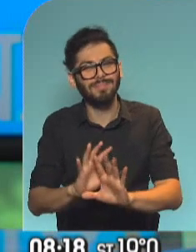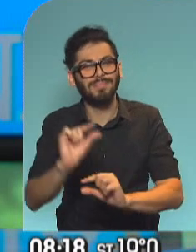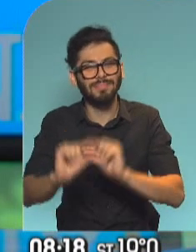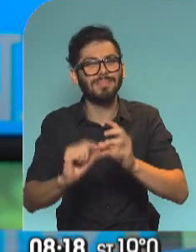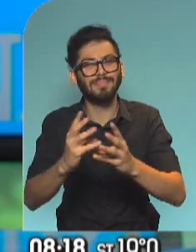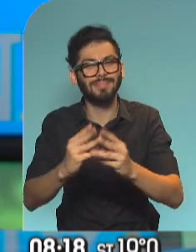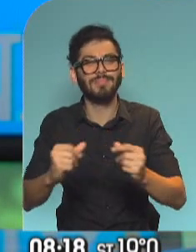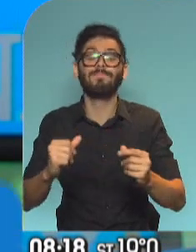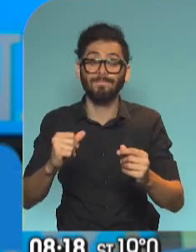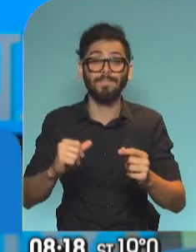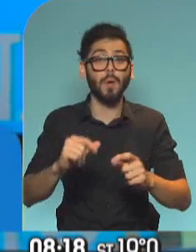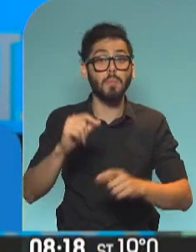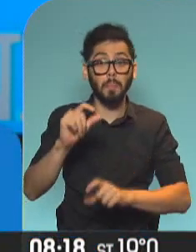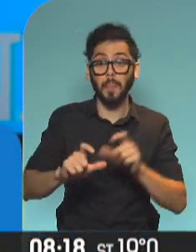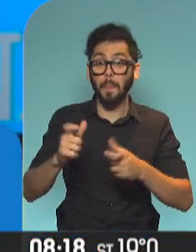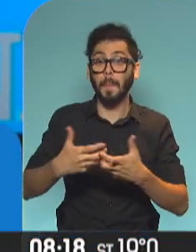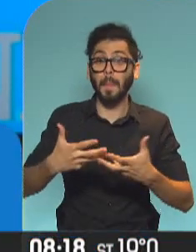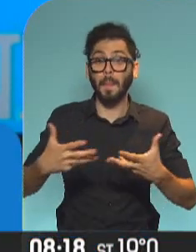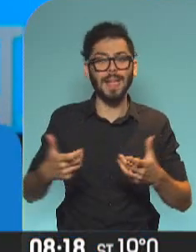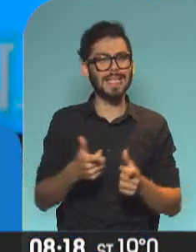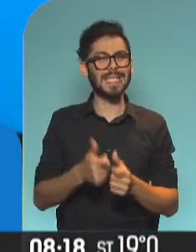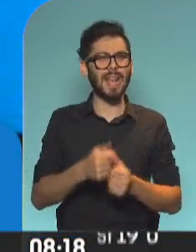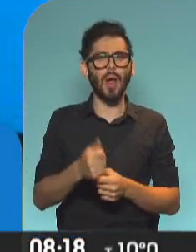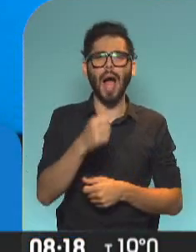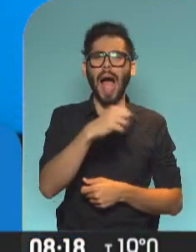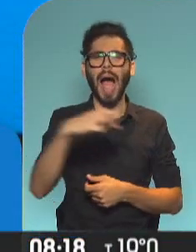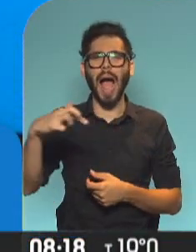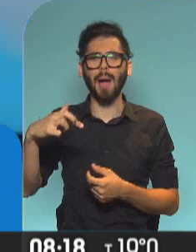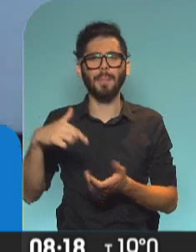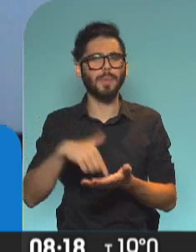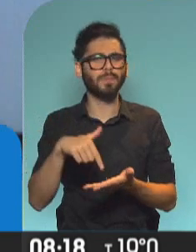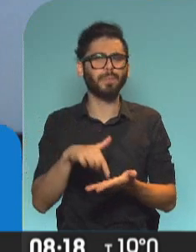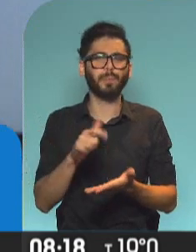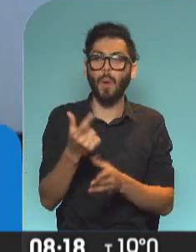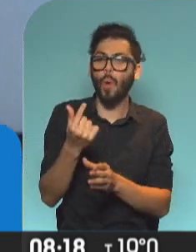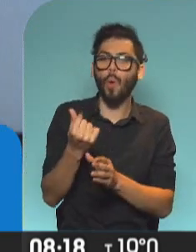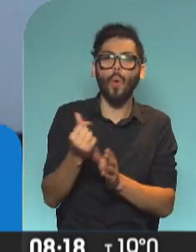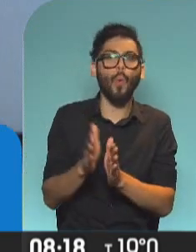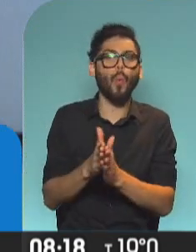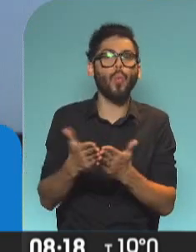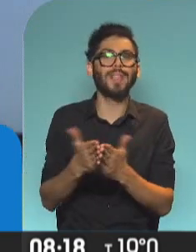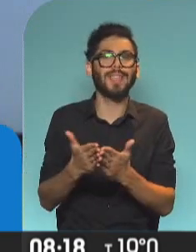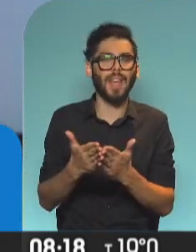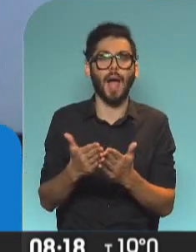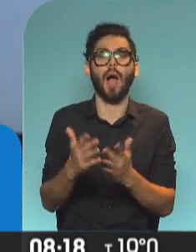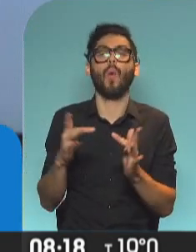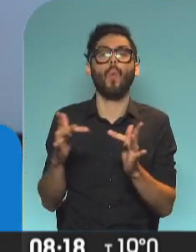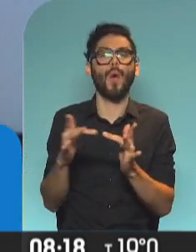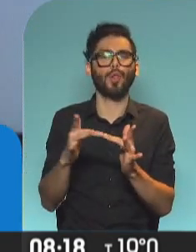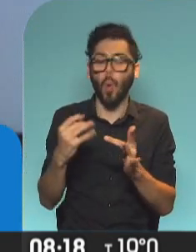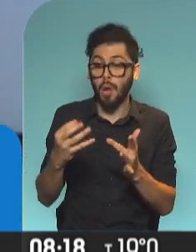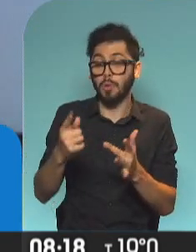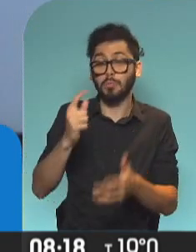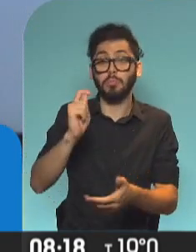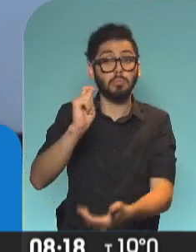Sí, ya somos cada vez más los que tenemos en nuestro celular alguna aplicación, alguna billetera virtual que nos sirve para pagar en los